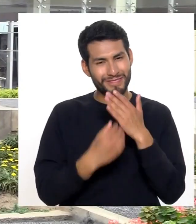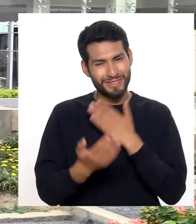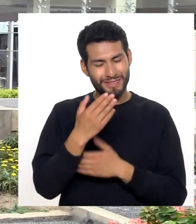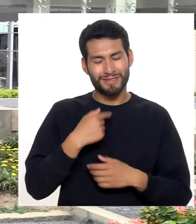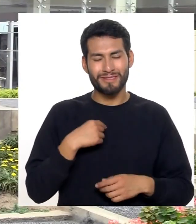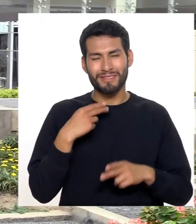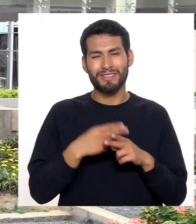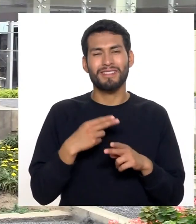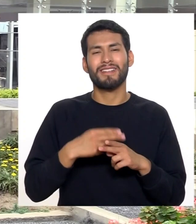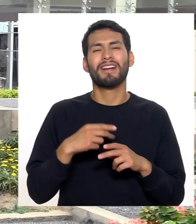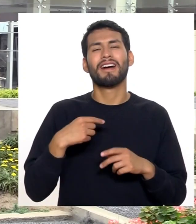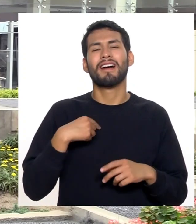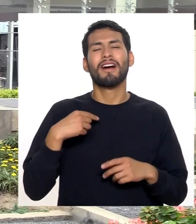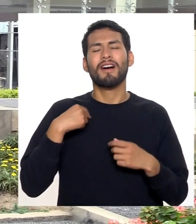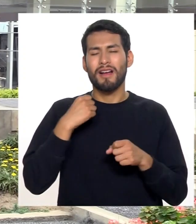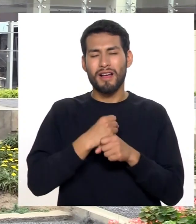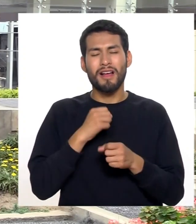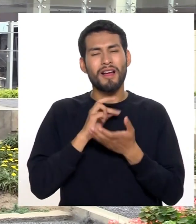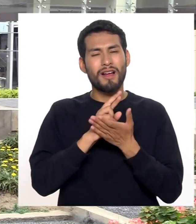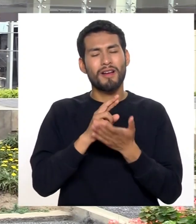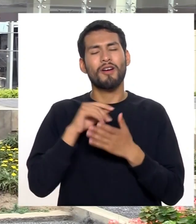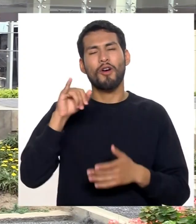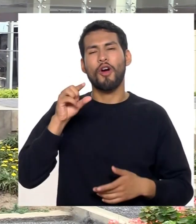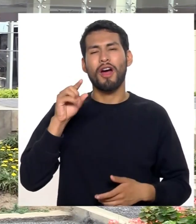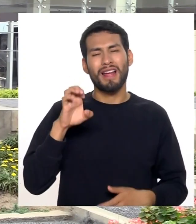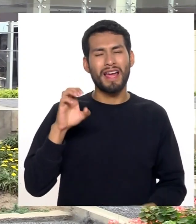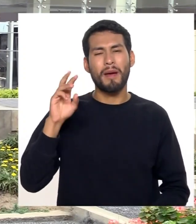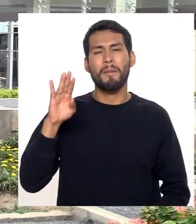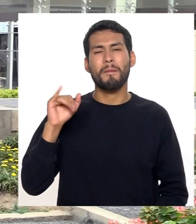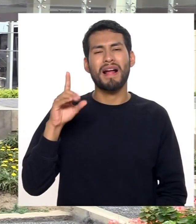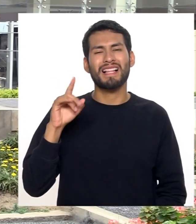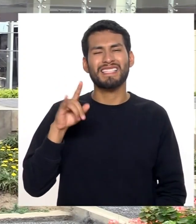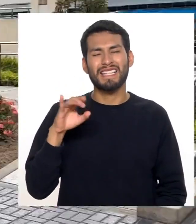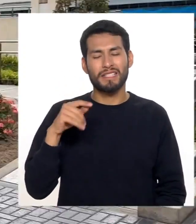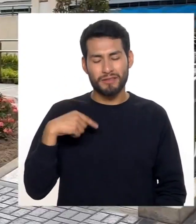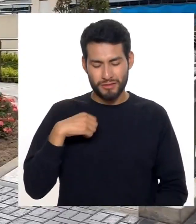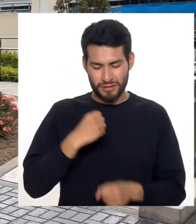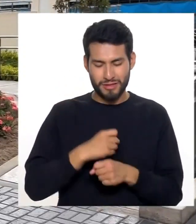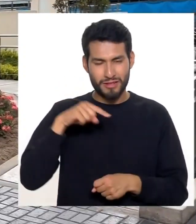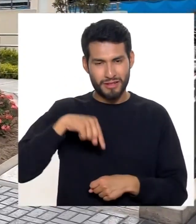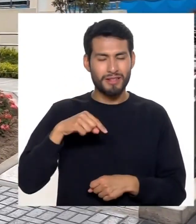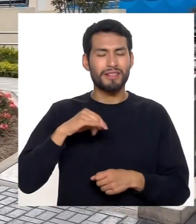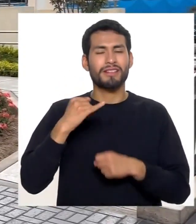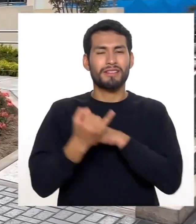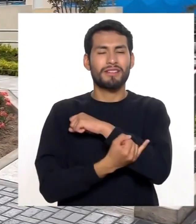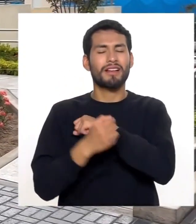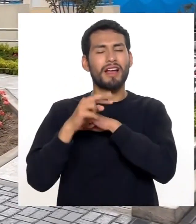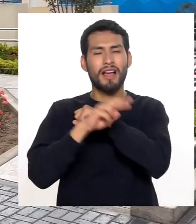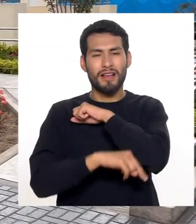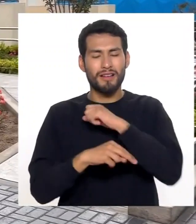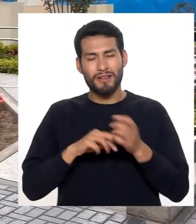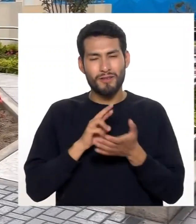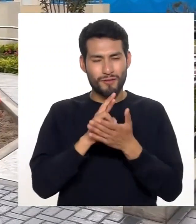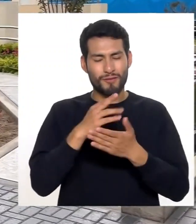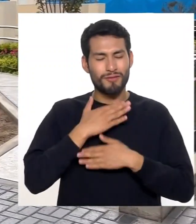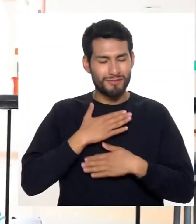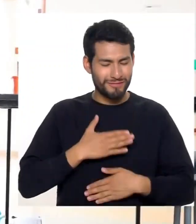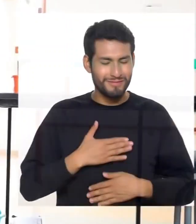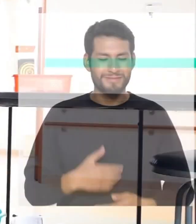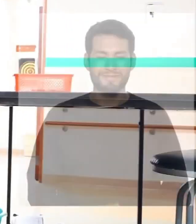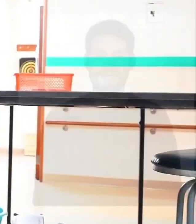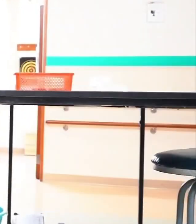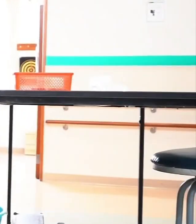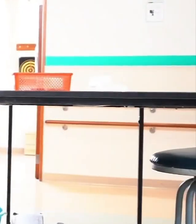Buenos días, soy el licenciado terapeuta ocupacional Jorge Baldassari Rodríguez, trabajo acá en el Instituto Nacional de Rehabilitación.